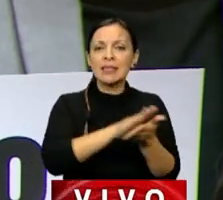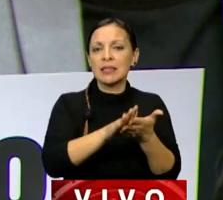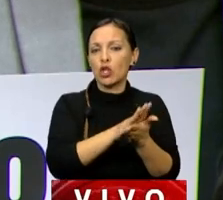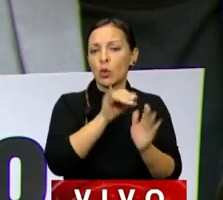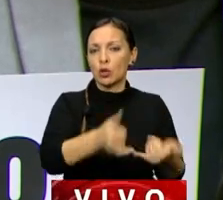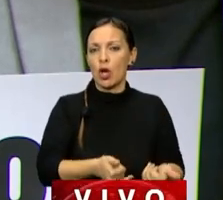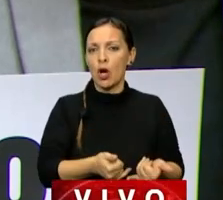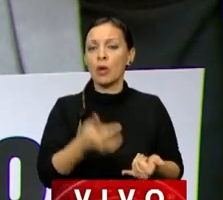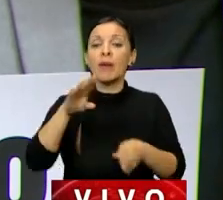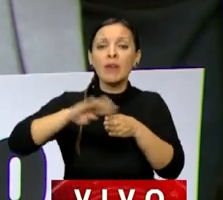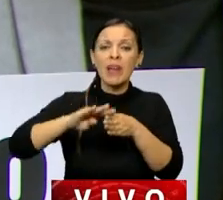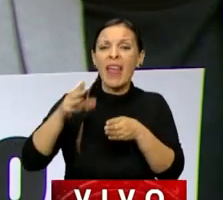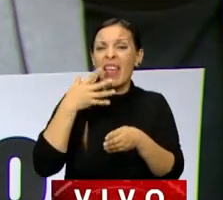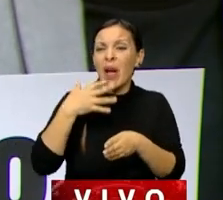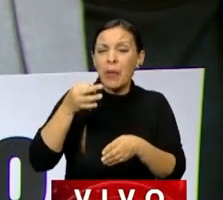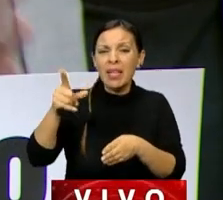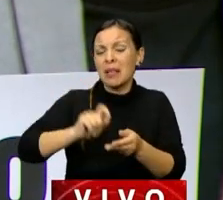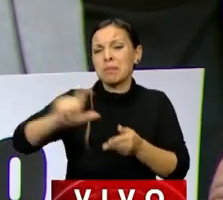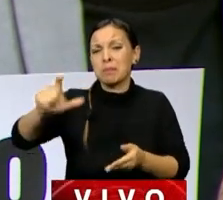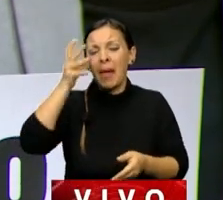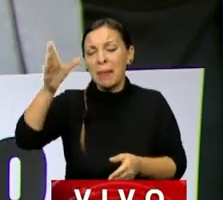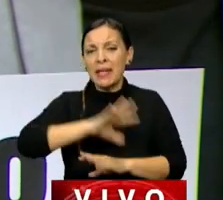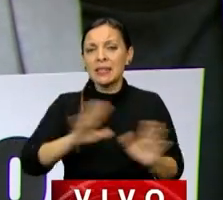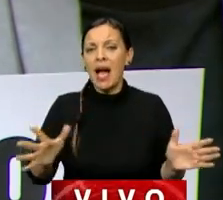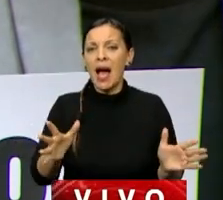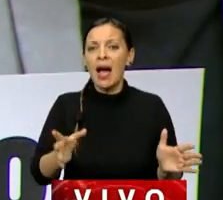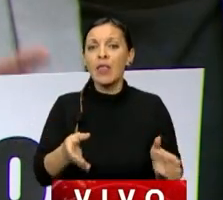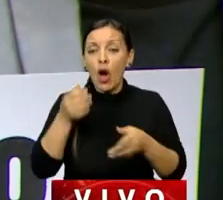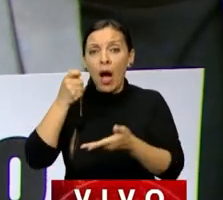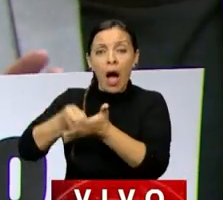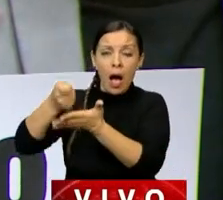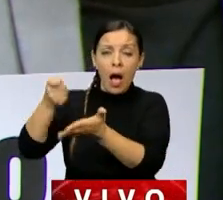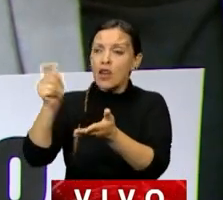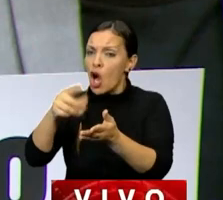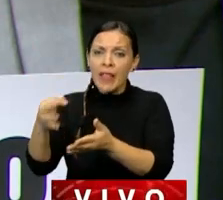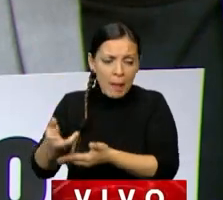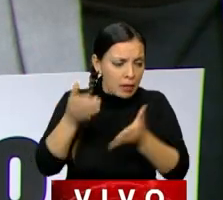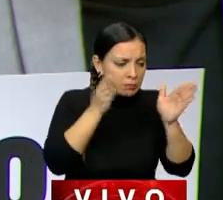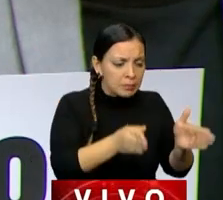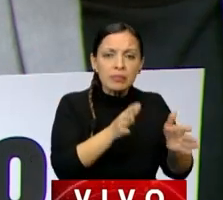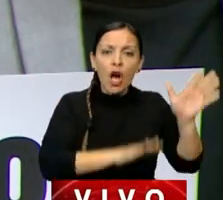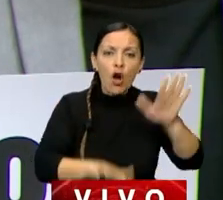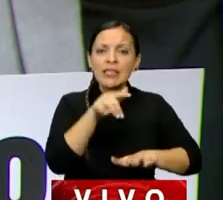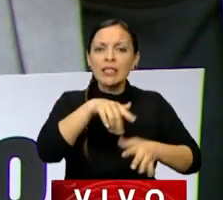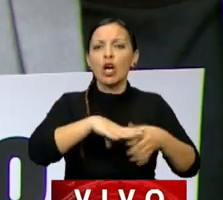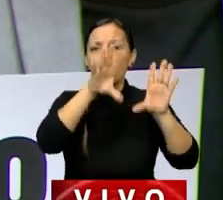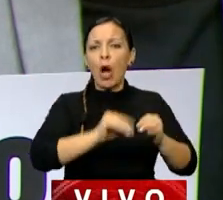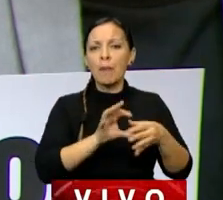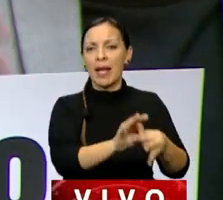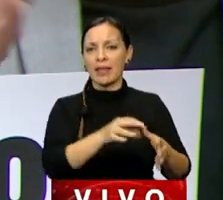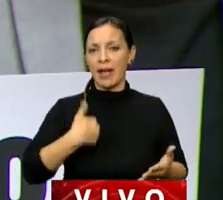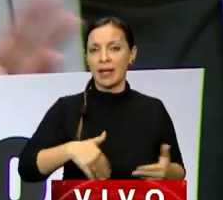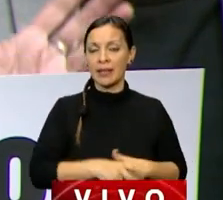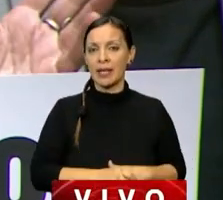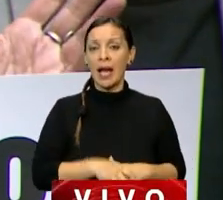deuda usuraria y fraudulenta y poniendo los recursos al servicio de una reorganización integral del país. Y